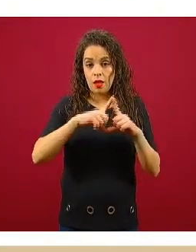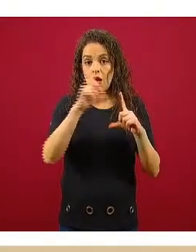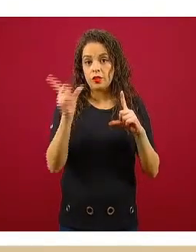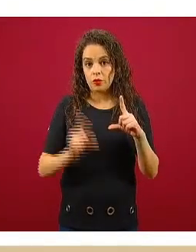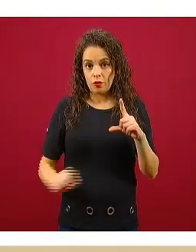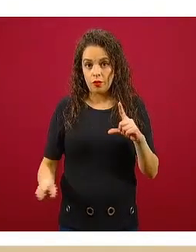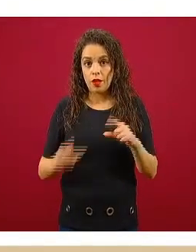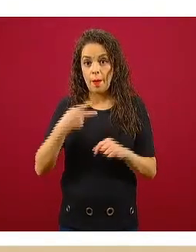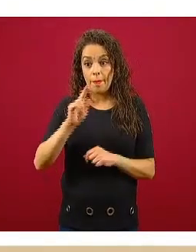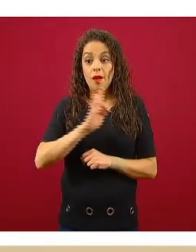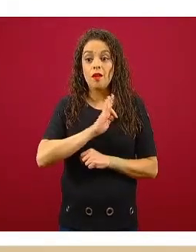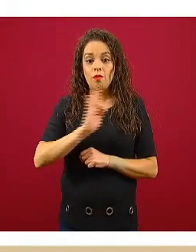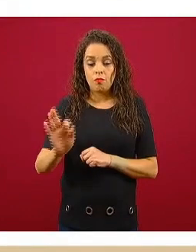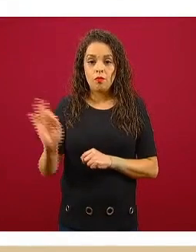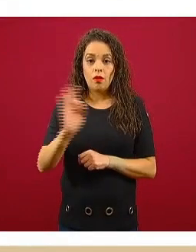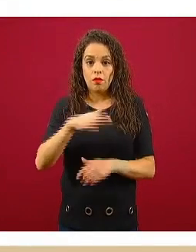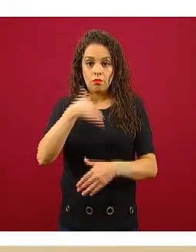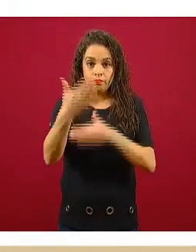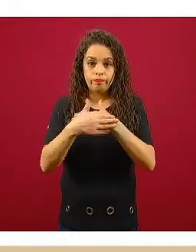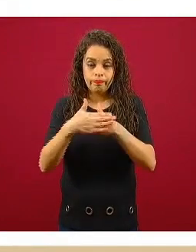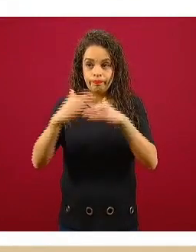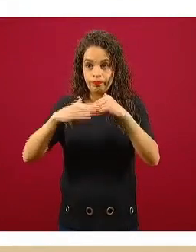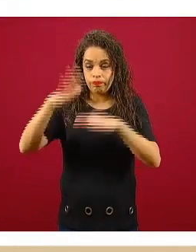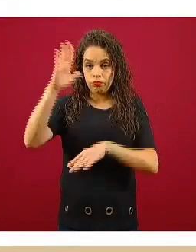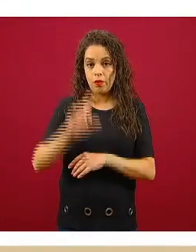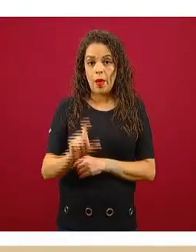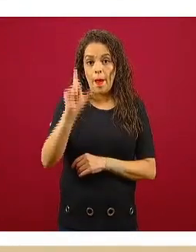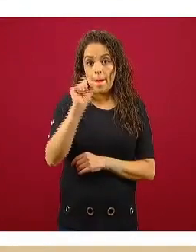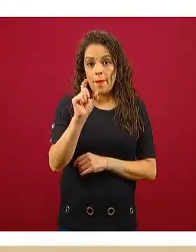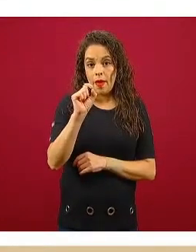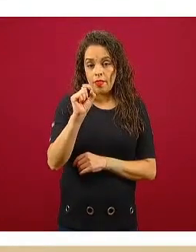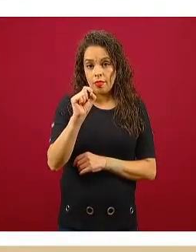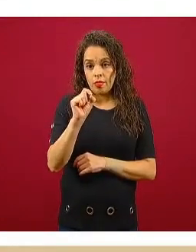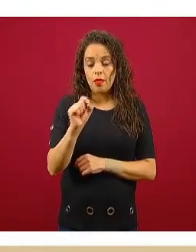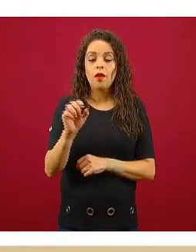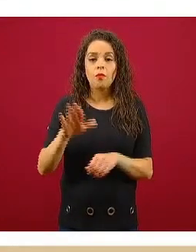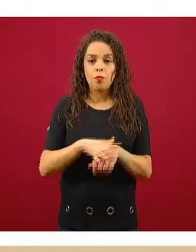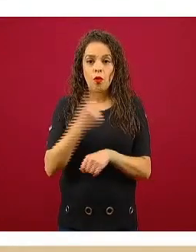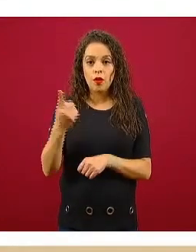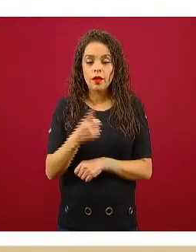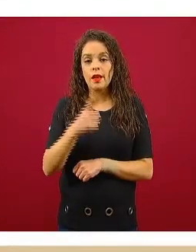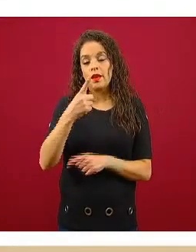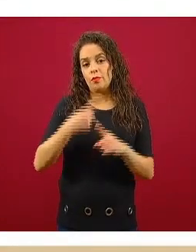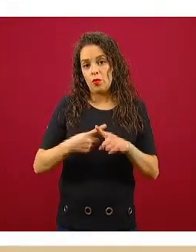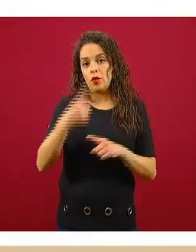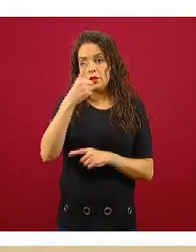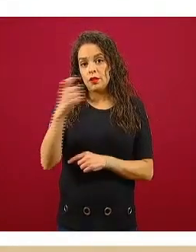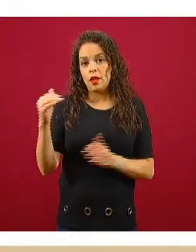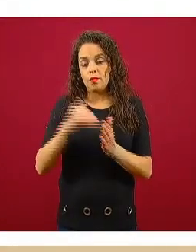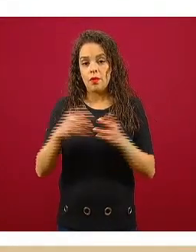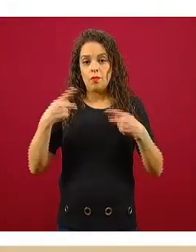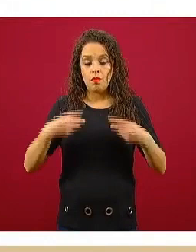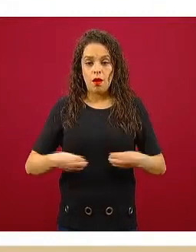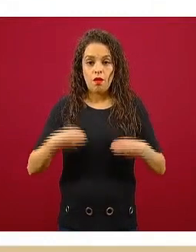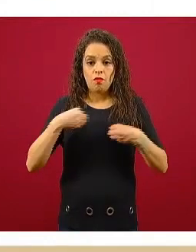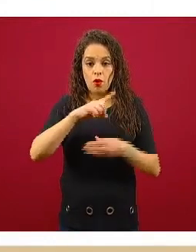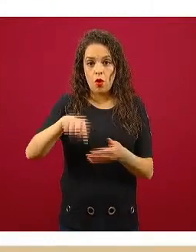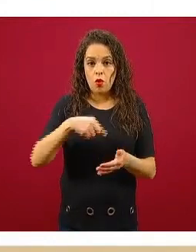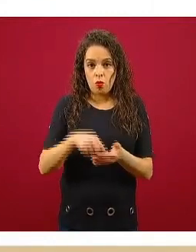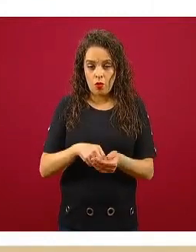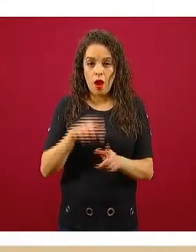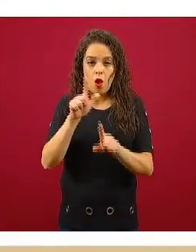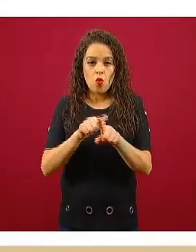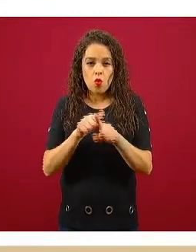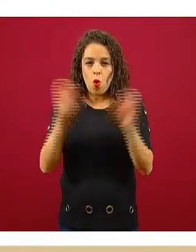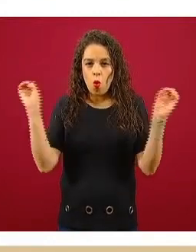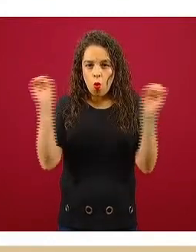pero esta puede llegar a ser mayor de 20 por 100,000 habitantes en función de, pueden ustedes notar, los colores más oscuros es